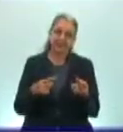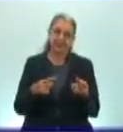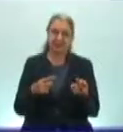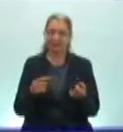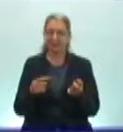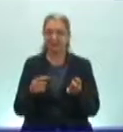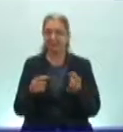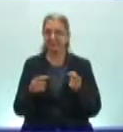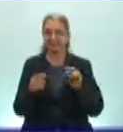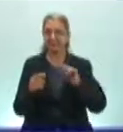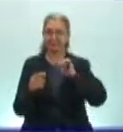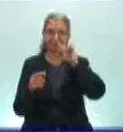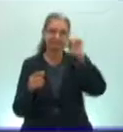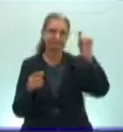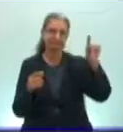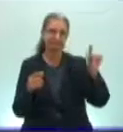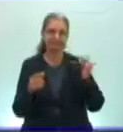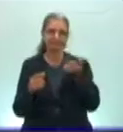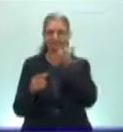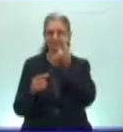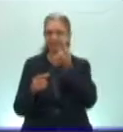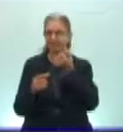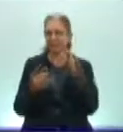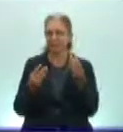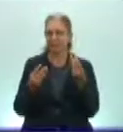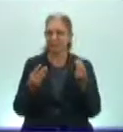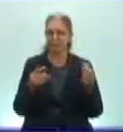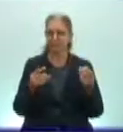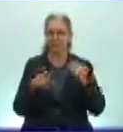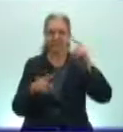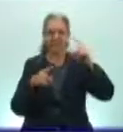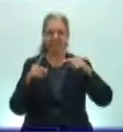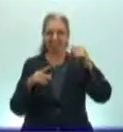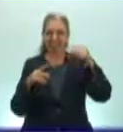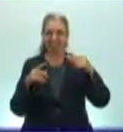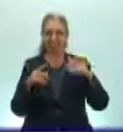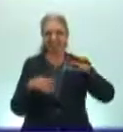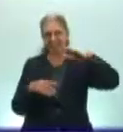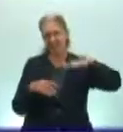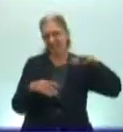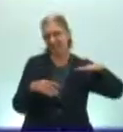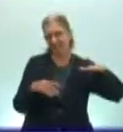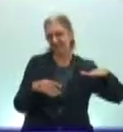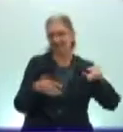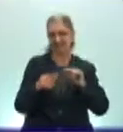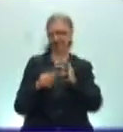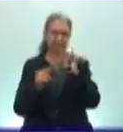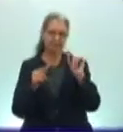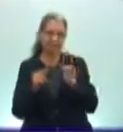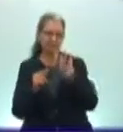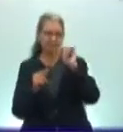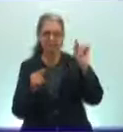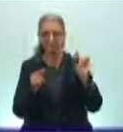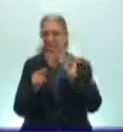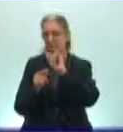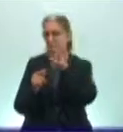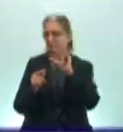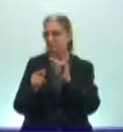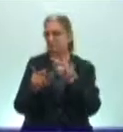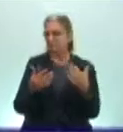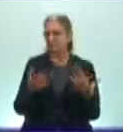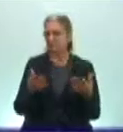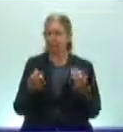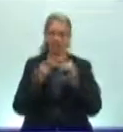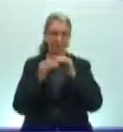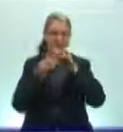gracia, comenzó a dibujar cientos de circunferencias de diferentes tamaños y de la misma forma calculó la longitud de todas. Esto le llevó toda la